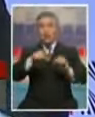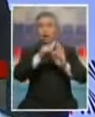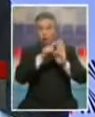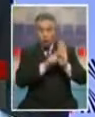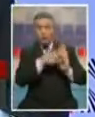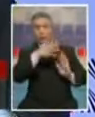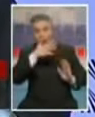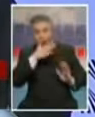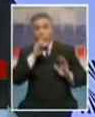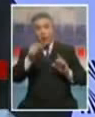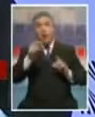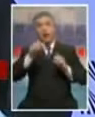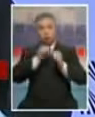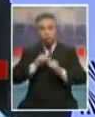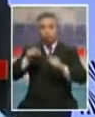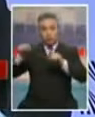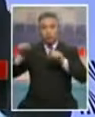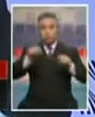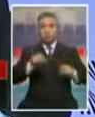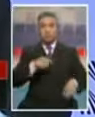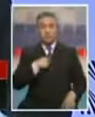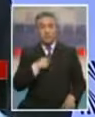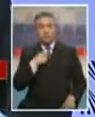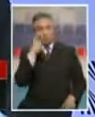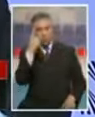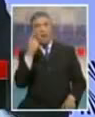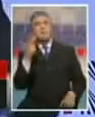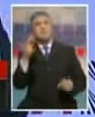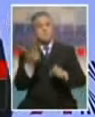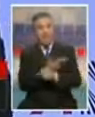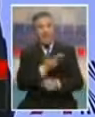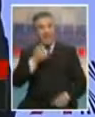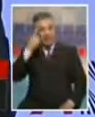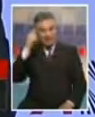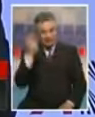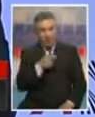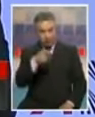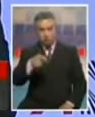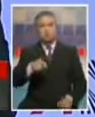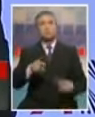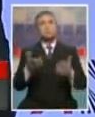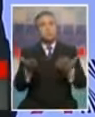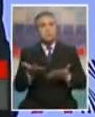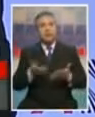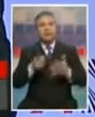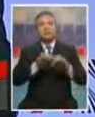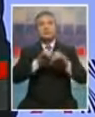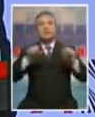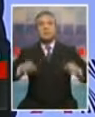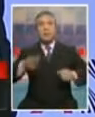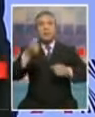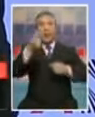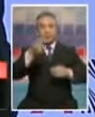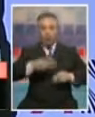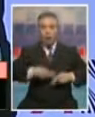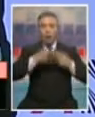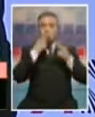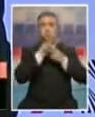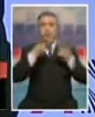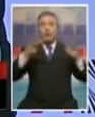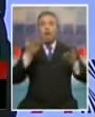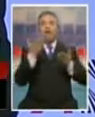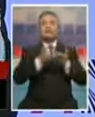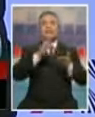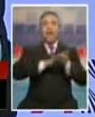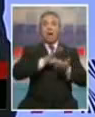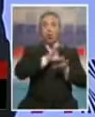aguas. Una mala idea, sí me parece a mí, este sistema permanente de traspaso de recursos públicos en la salud